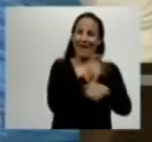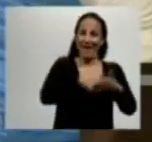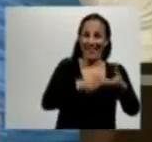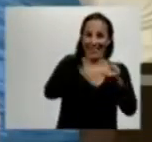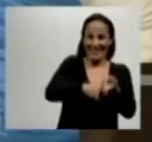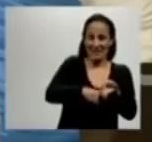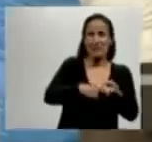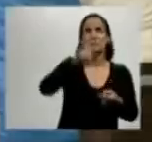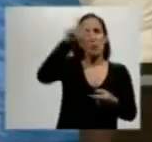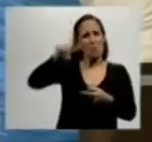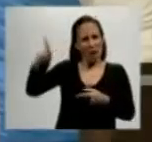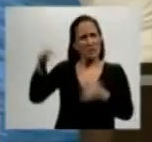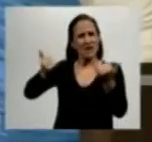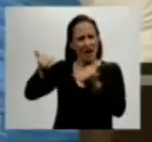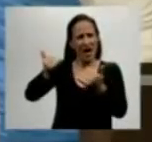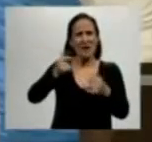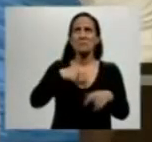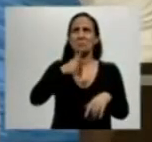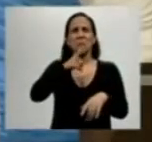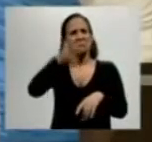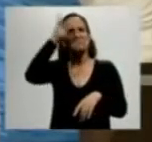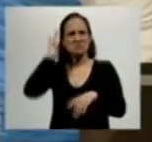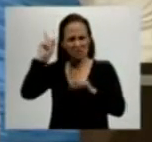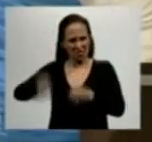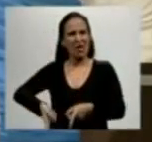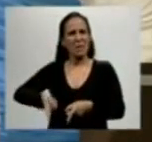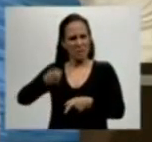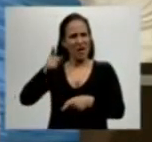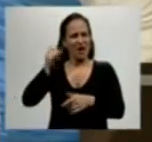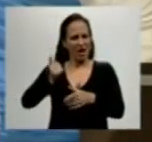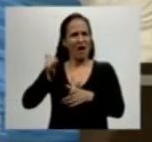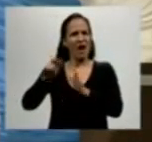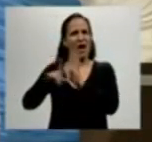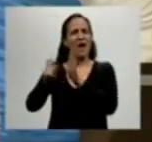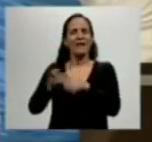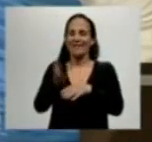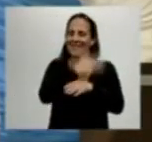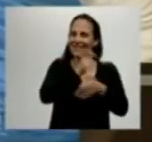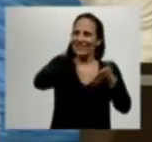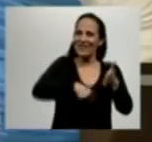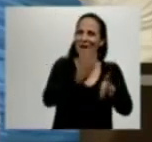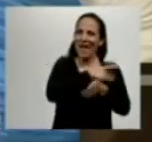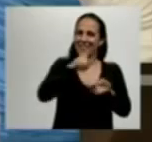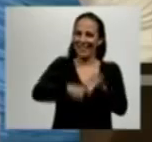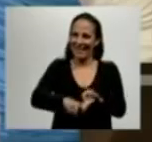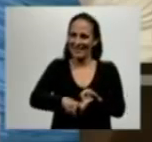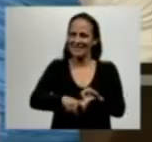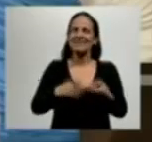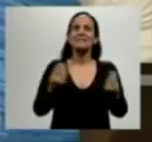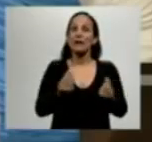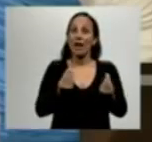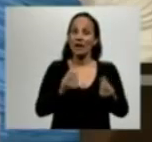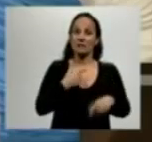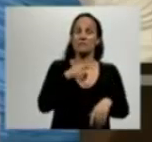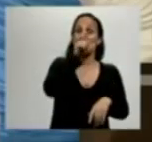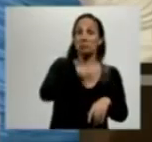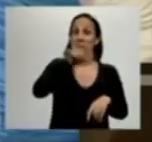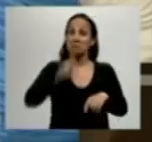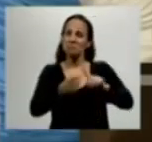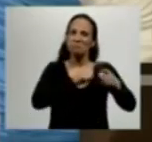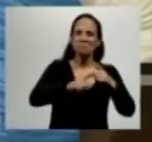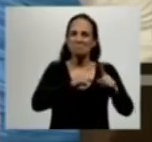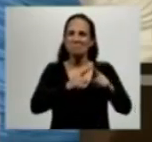existen en muchísimos países, creo que en Chile también existen las convenciones prenupciales, que son los acuerdos de